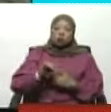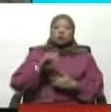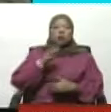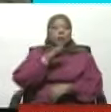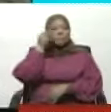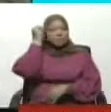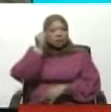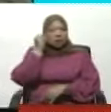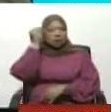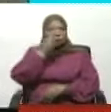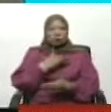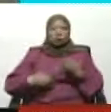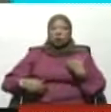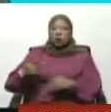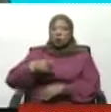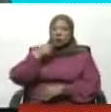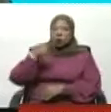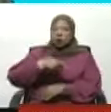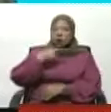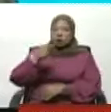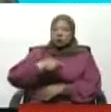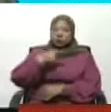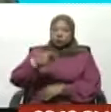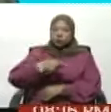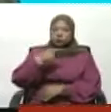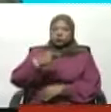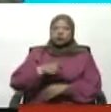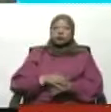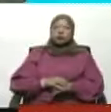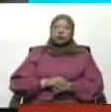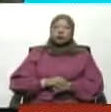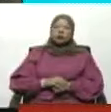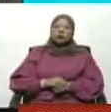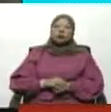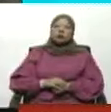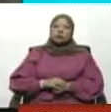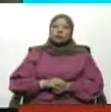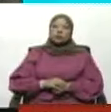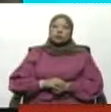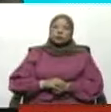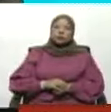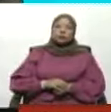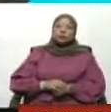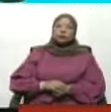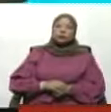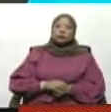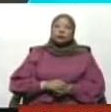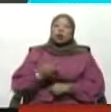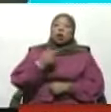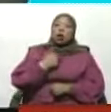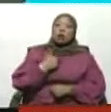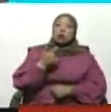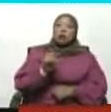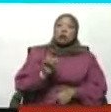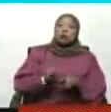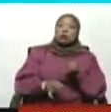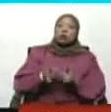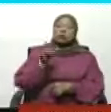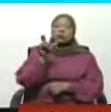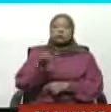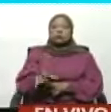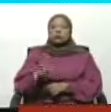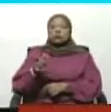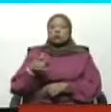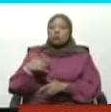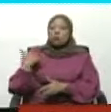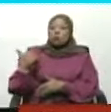piensa el pueblo de la política exterior. Y yo hice algo, pues. Como dice, algodón con yodo, alguito se